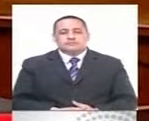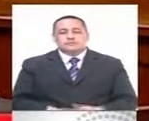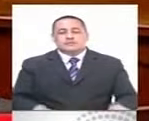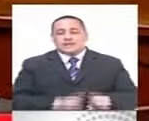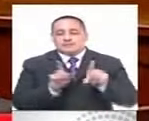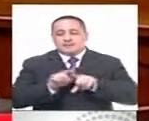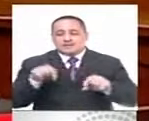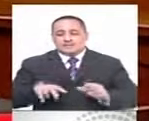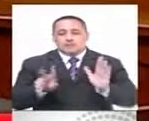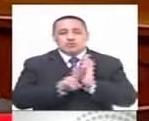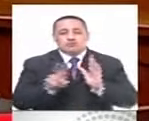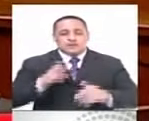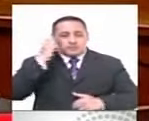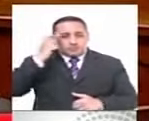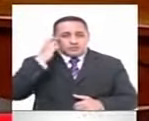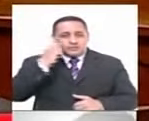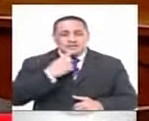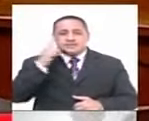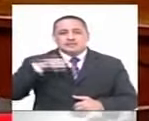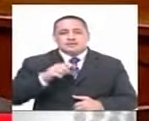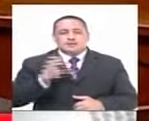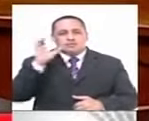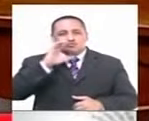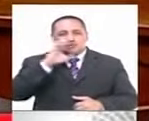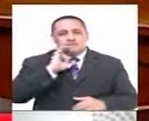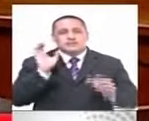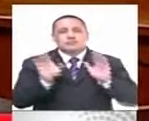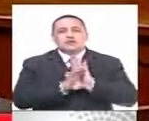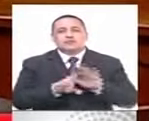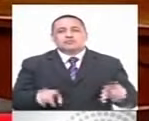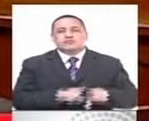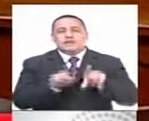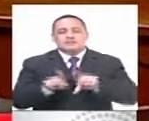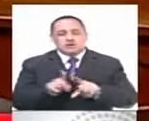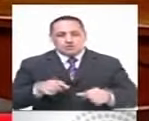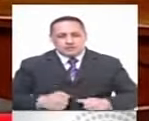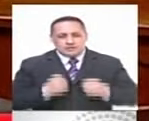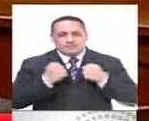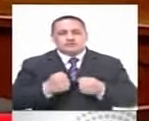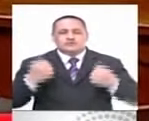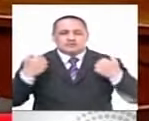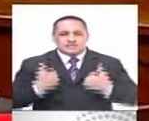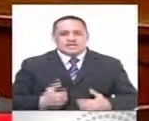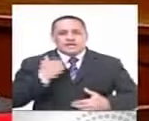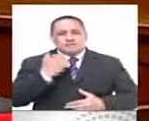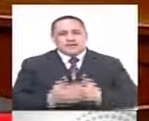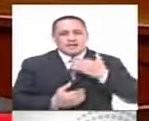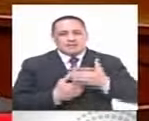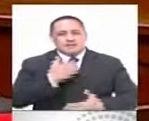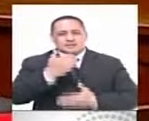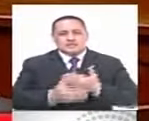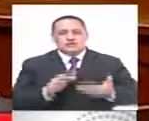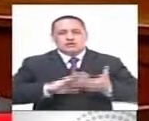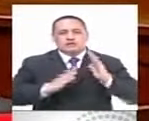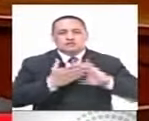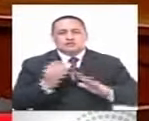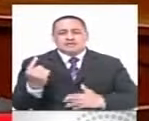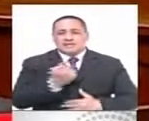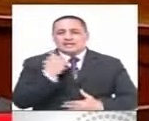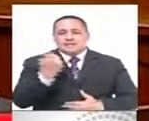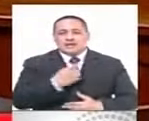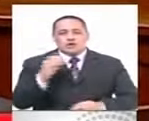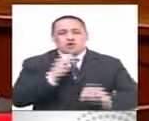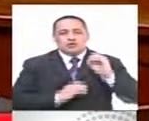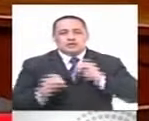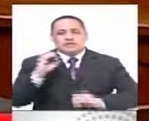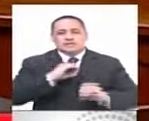Esta voluntad política debe encontrarse con los esfuerzos que ya vienen realizando a la sociedad civil organizada.